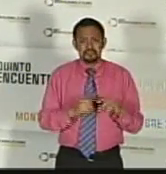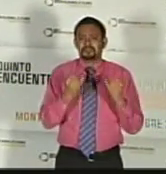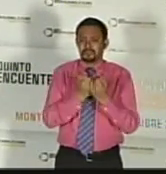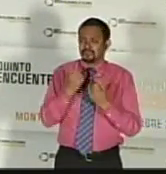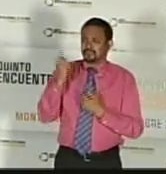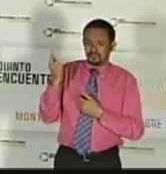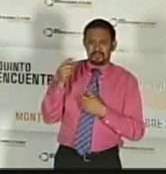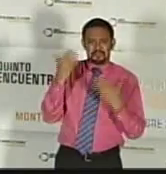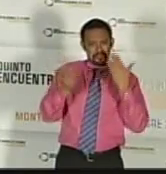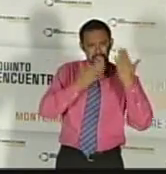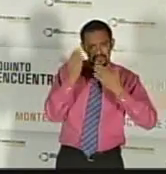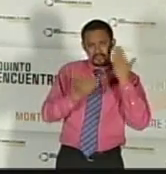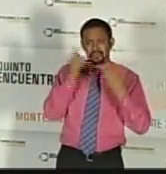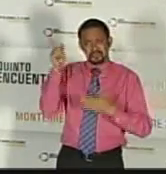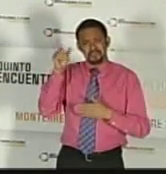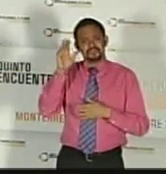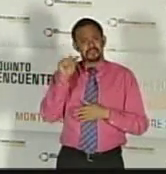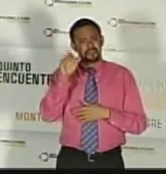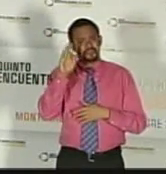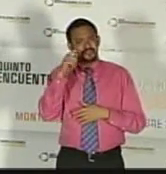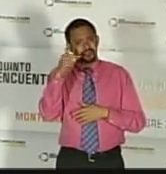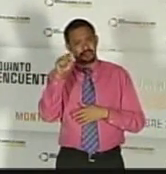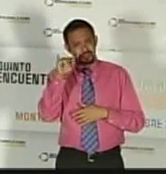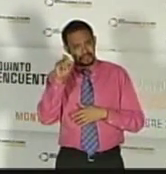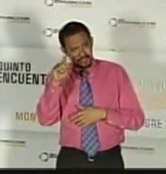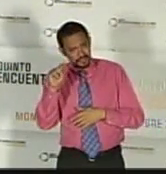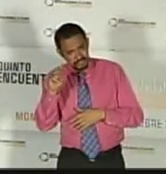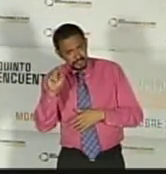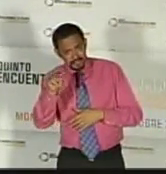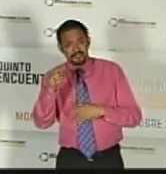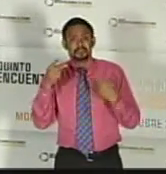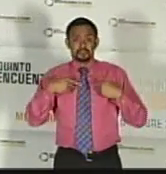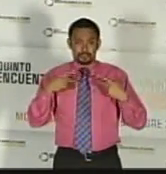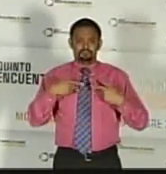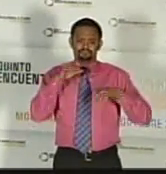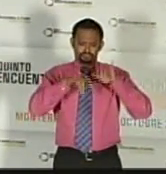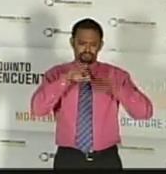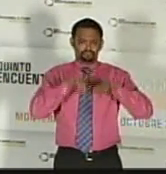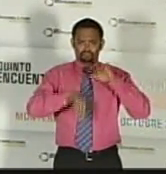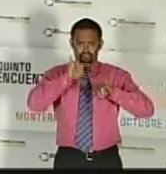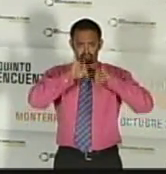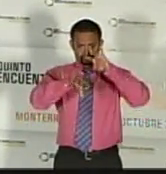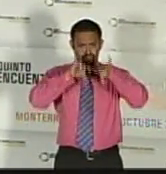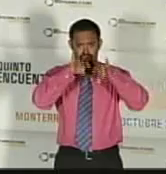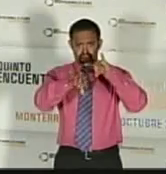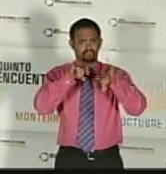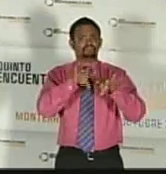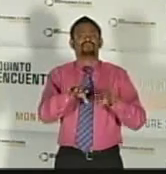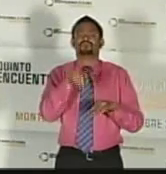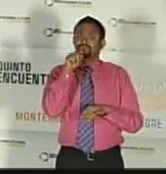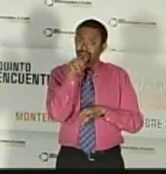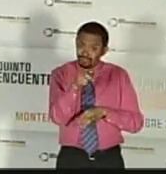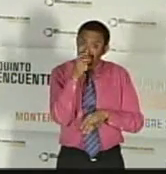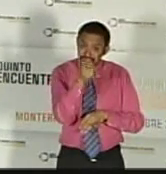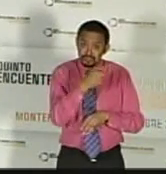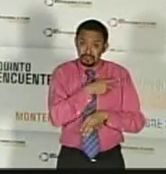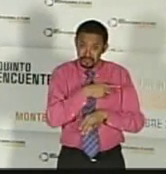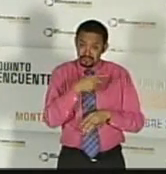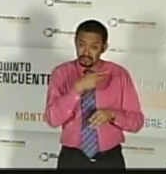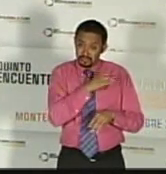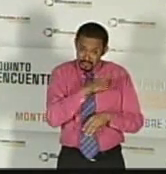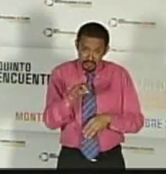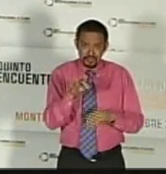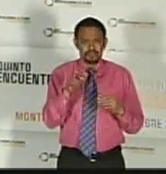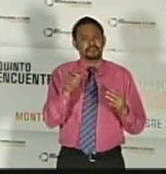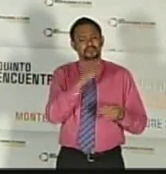la gente que está haciendo los nuevos proyectos que van a estar escribiendo en nuestro website. Entonces yo siento que podría